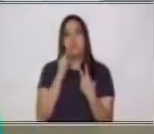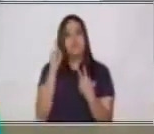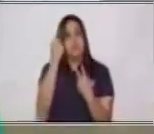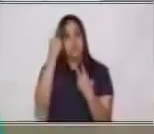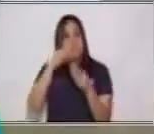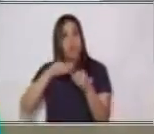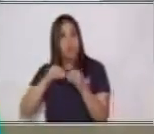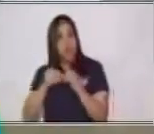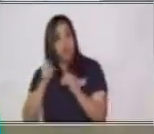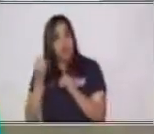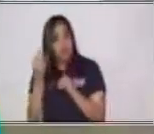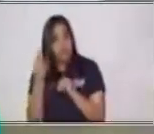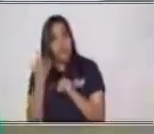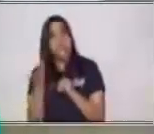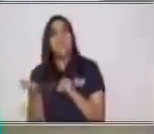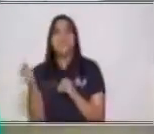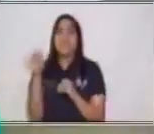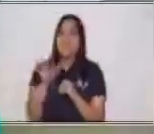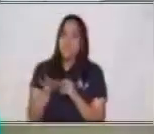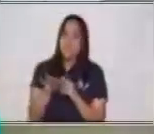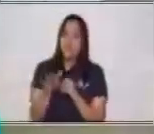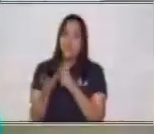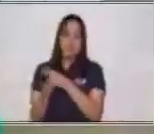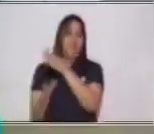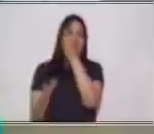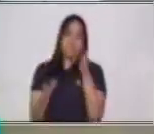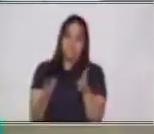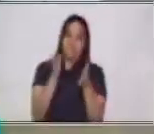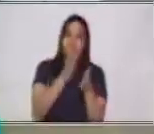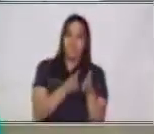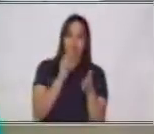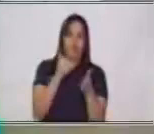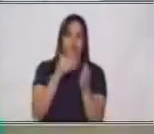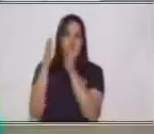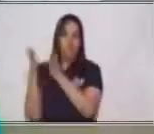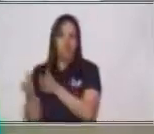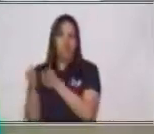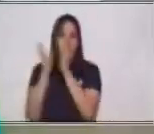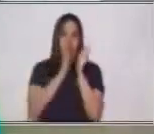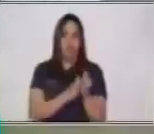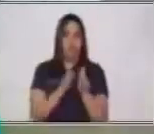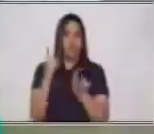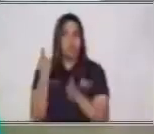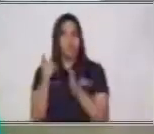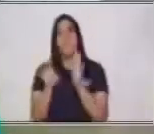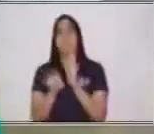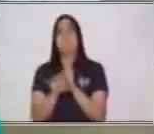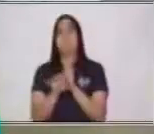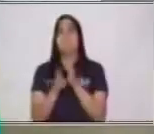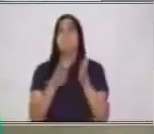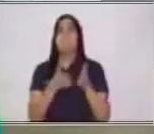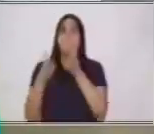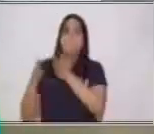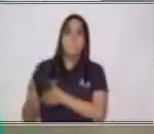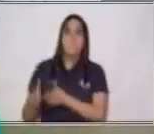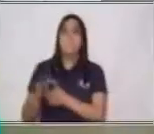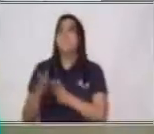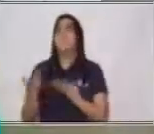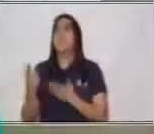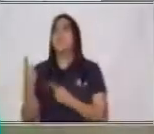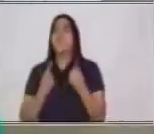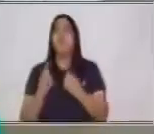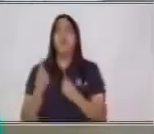elemento y luego la segunda raíz del otro elemento. ¿Cuál sería la raíz cúbica